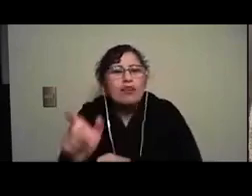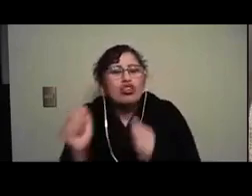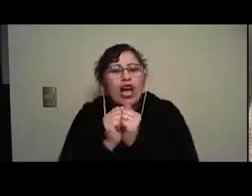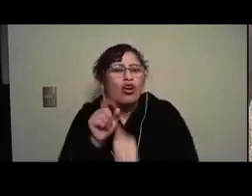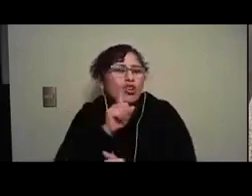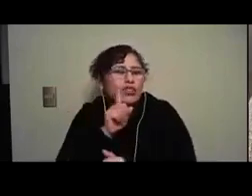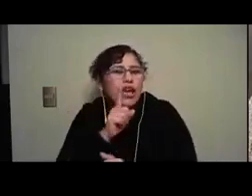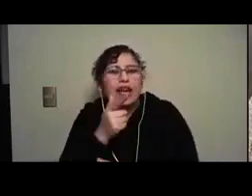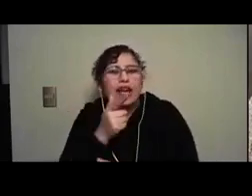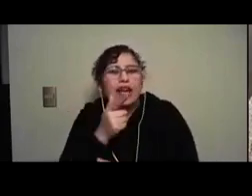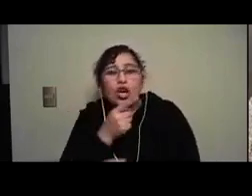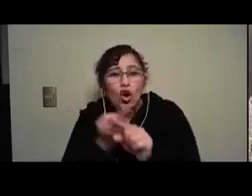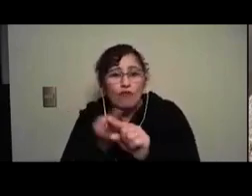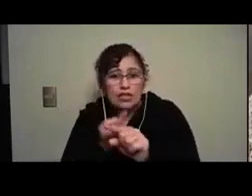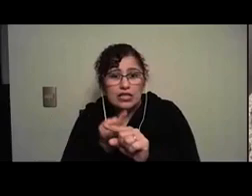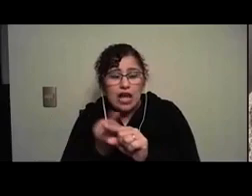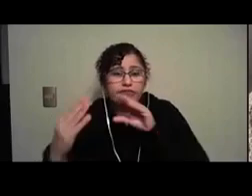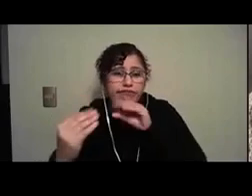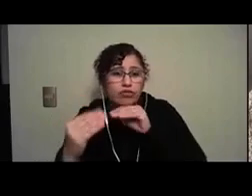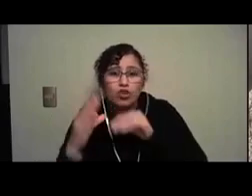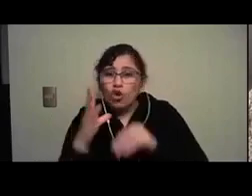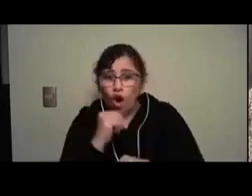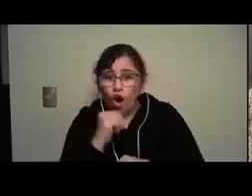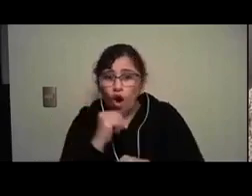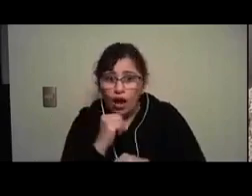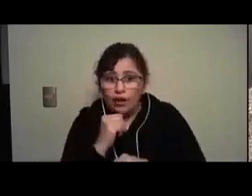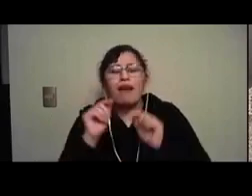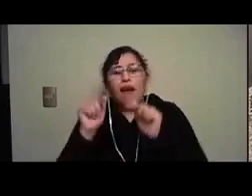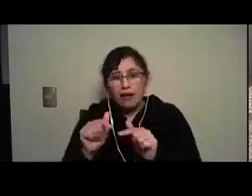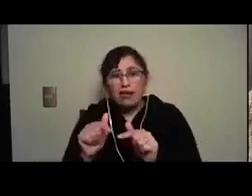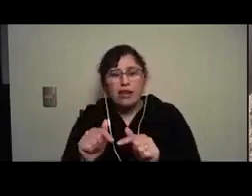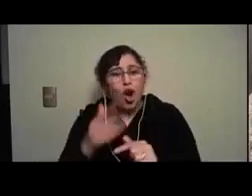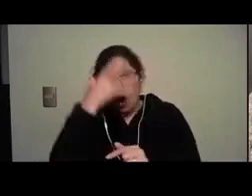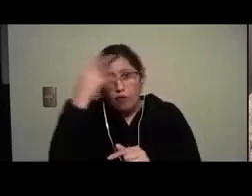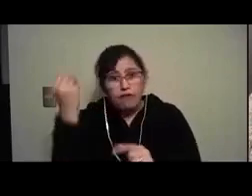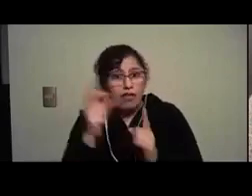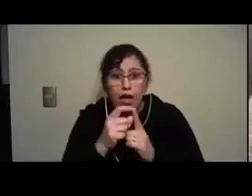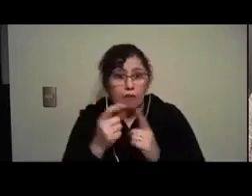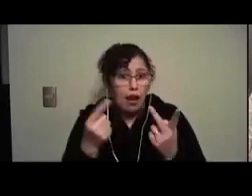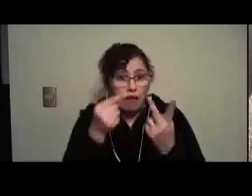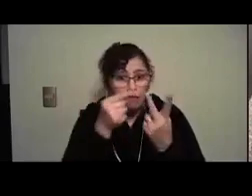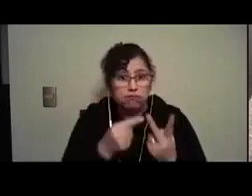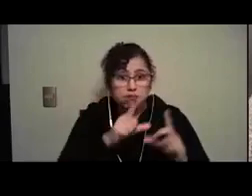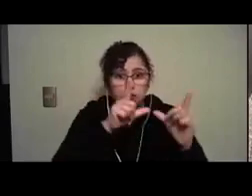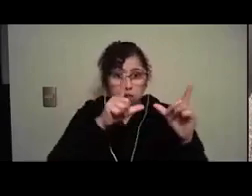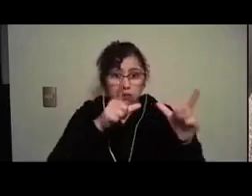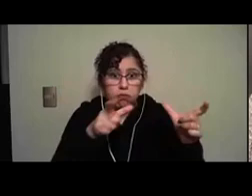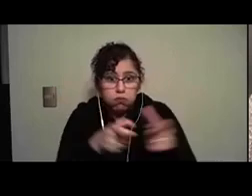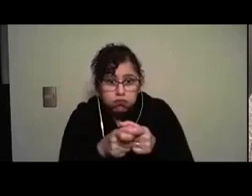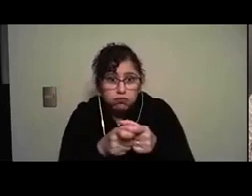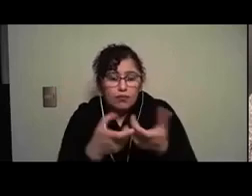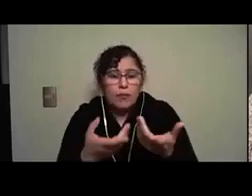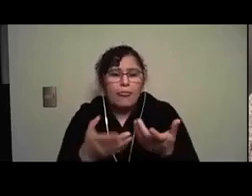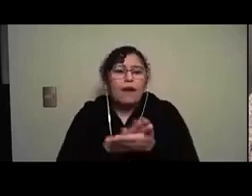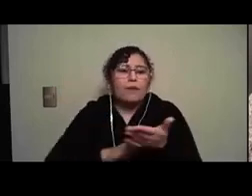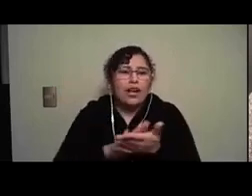un adulto mayor, por ejemplo, se le dice que no salga del hogar porque está en cuarentena, probablemente la pérdida de la condición